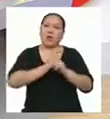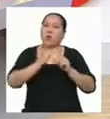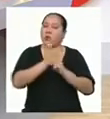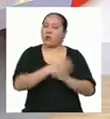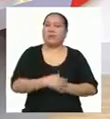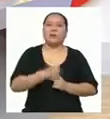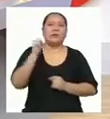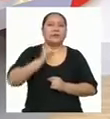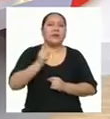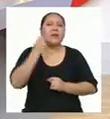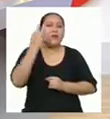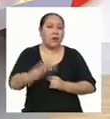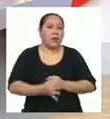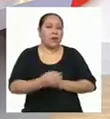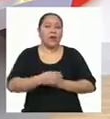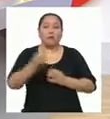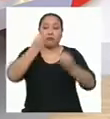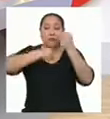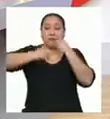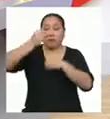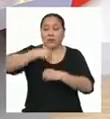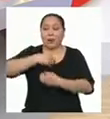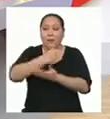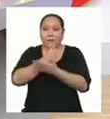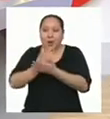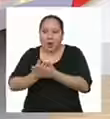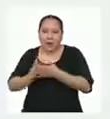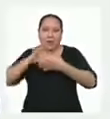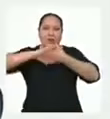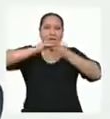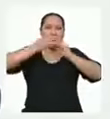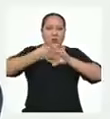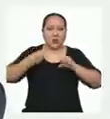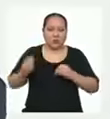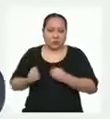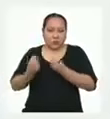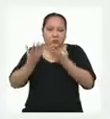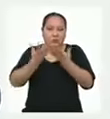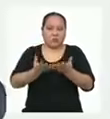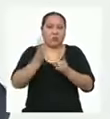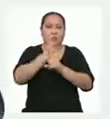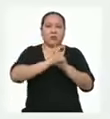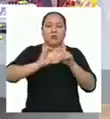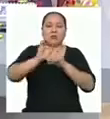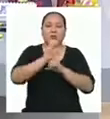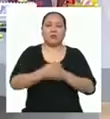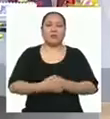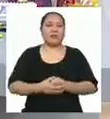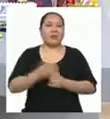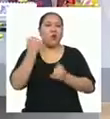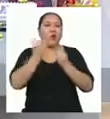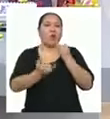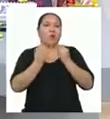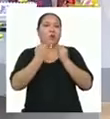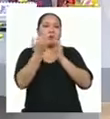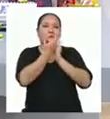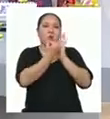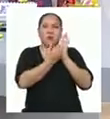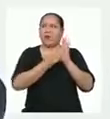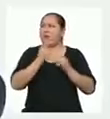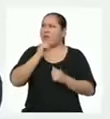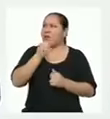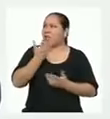Es verdad, la gastronomía es parte de nuestra historia y riqueza cultural. Vamos con el último gráfico. Pero aún nos quedan